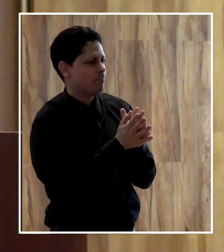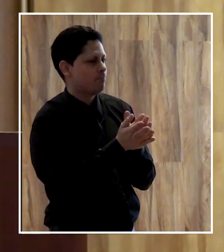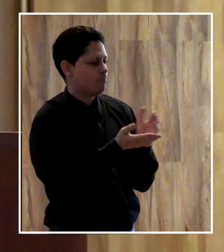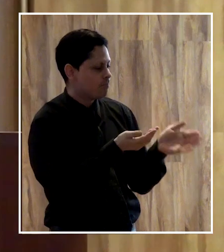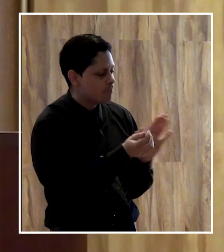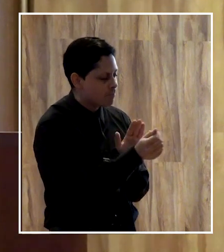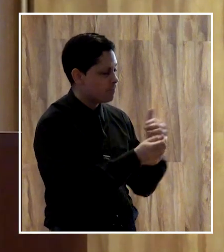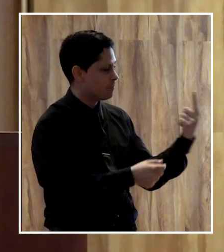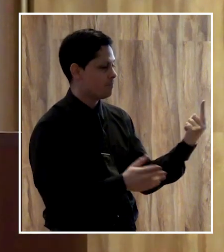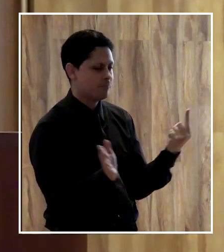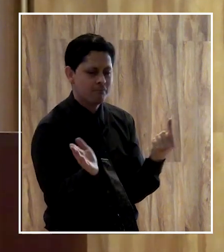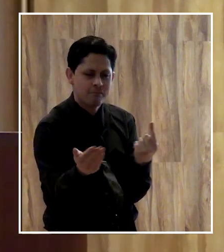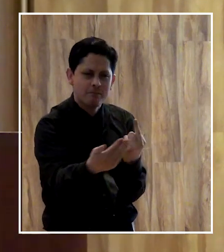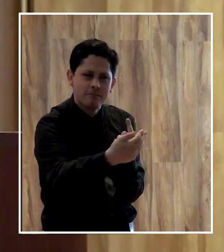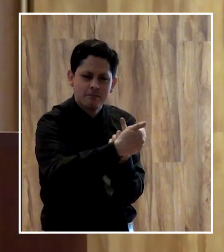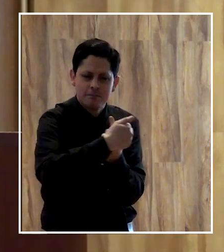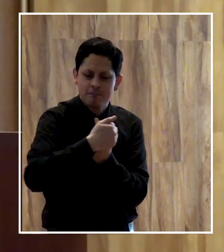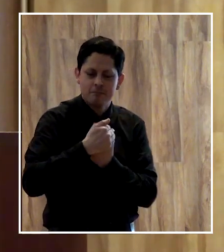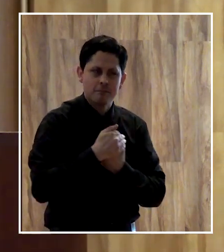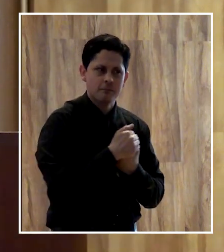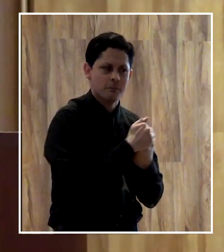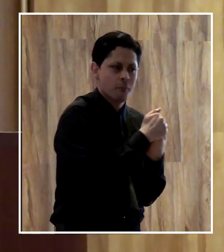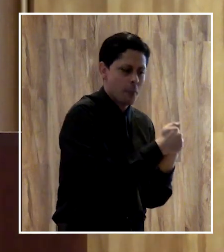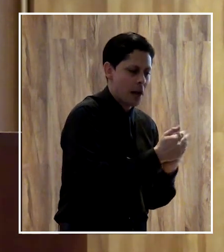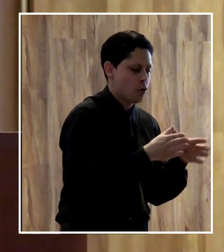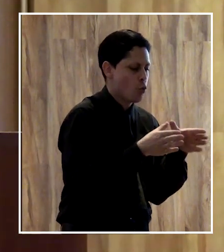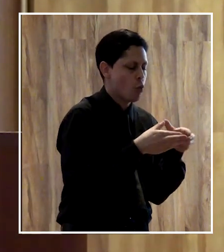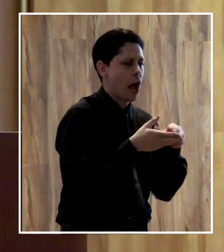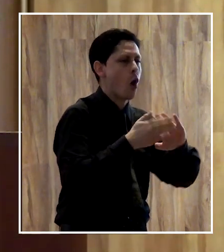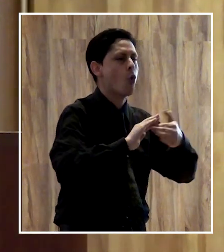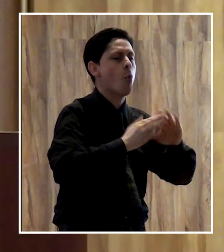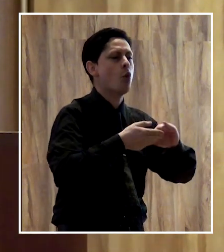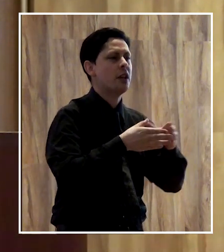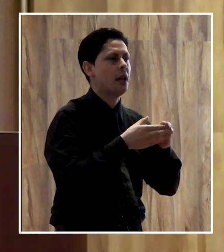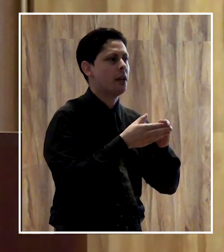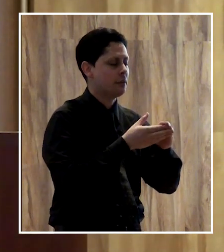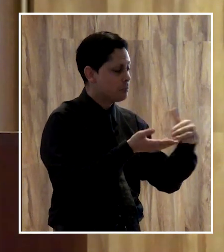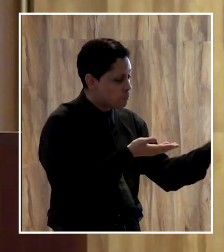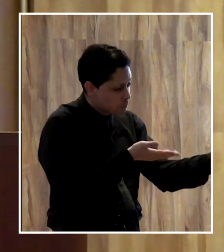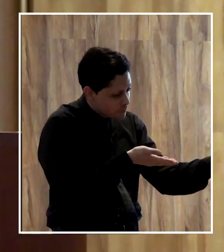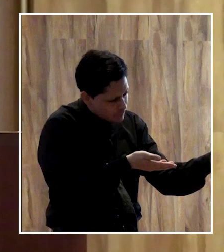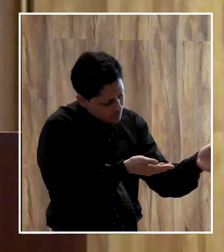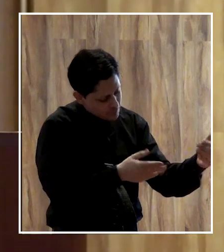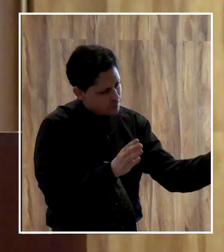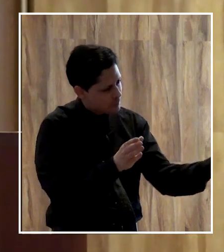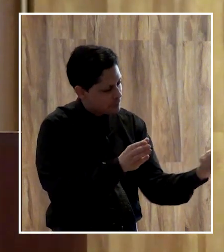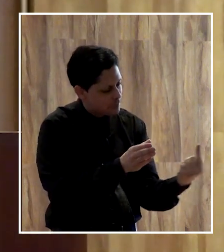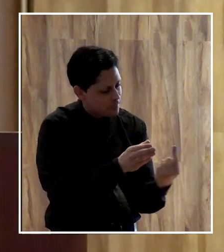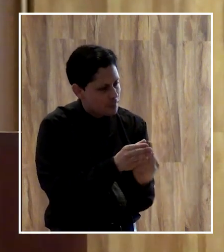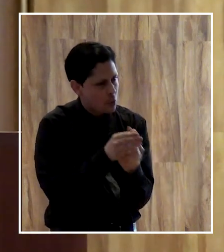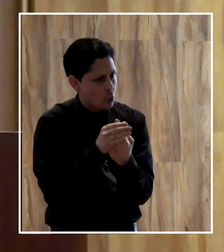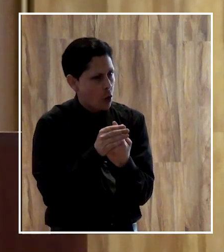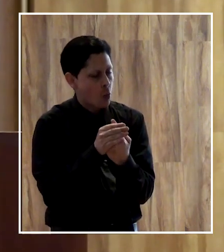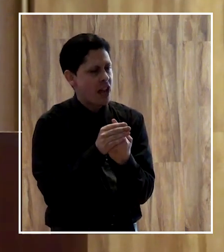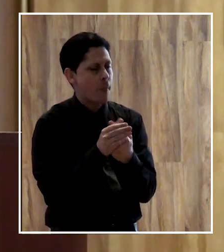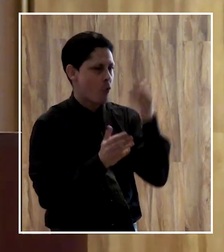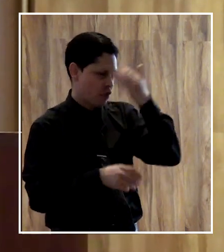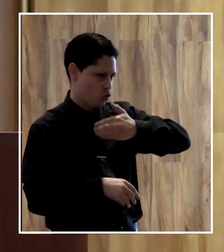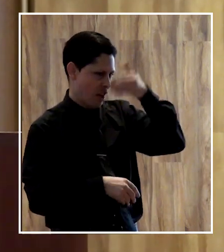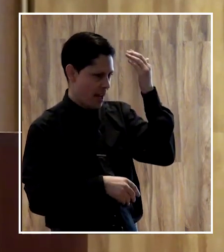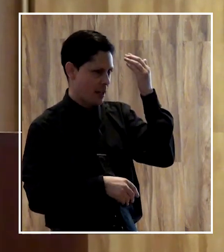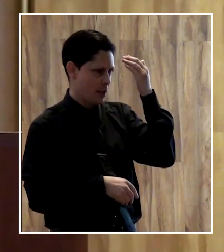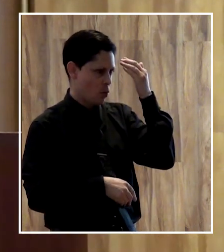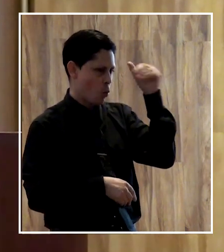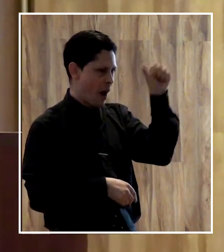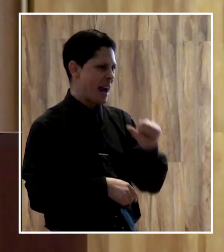acogida, de hacerte parte inmediatamente de una comunidad, en este caso una comunidad profesional,